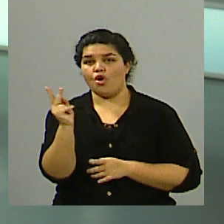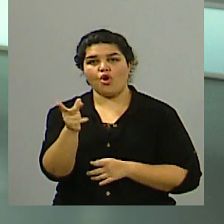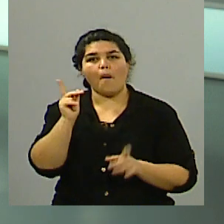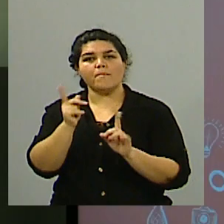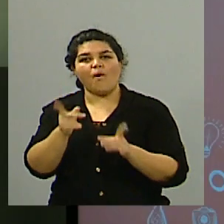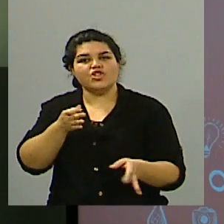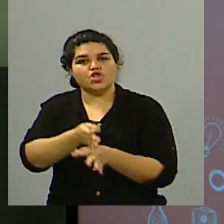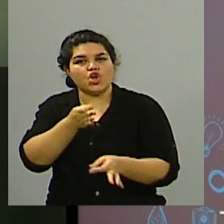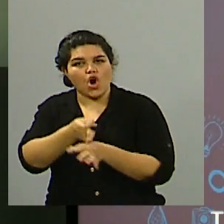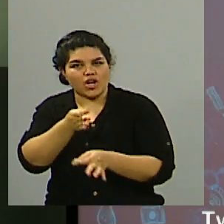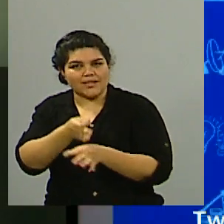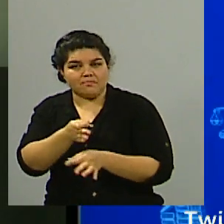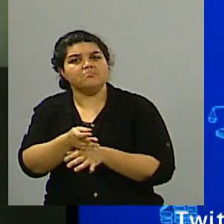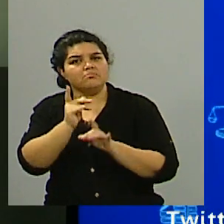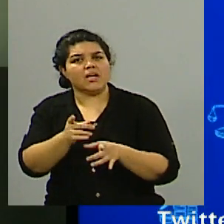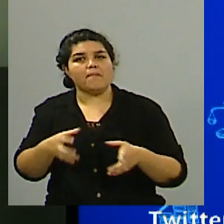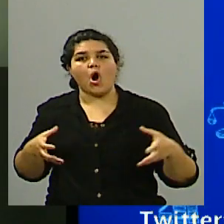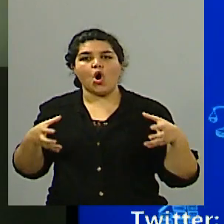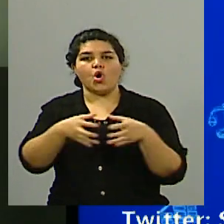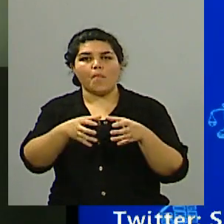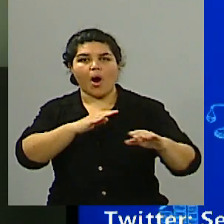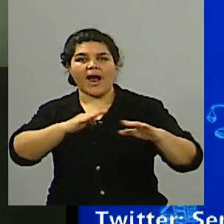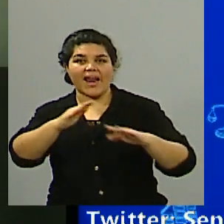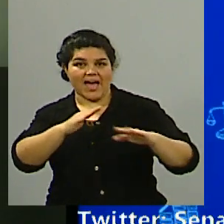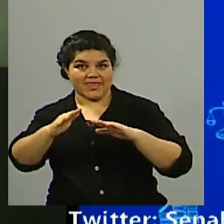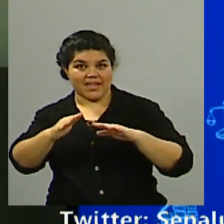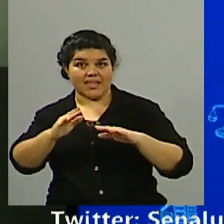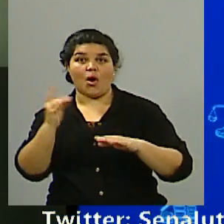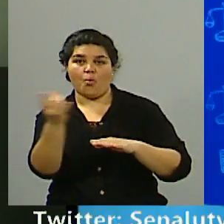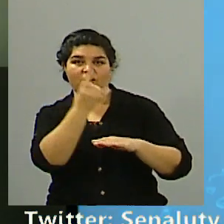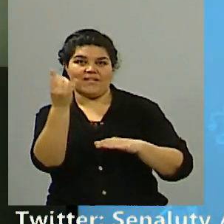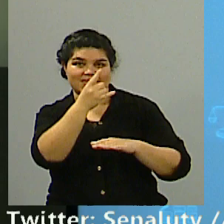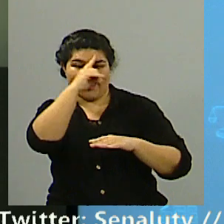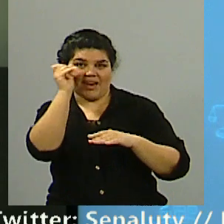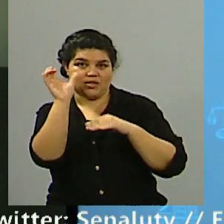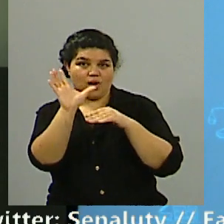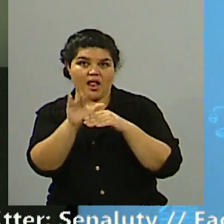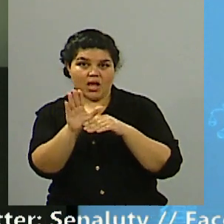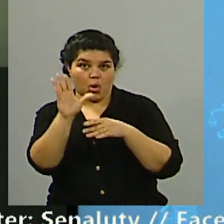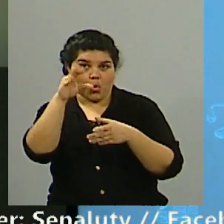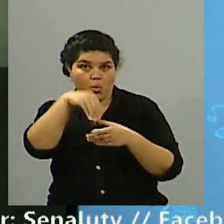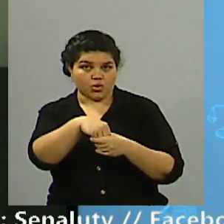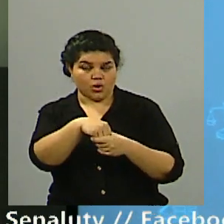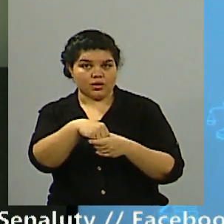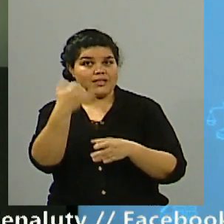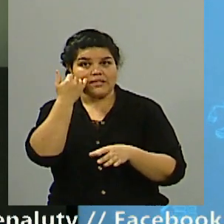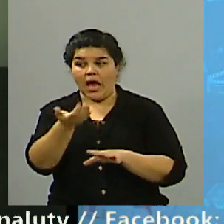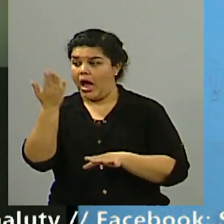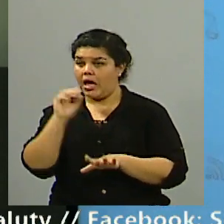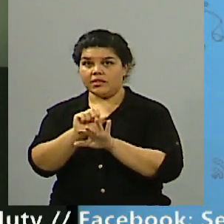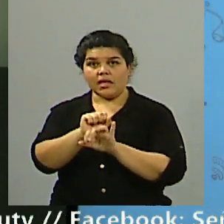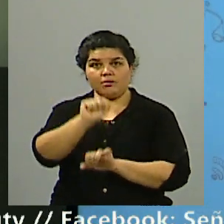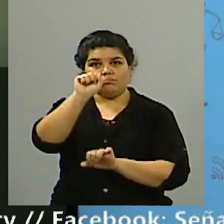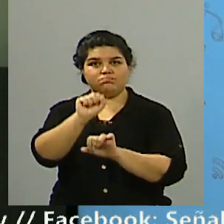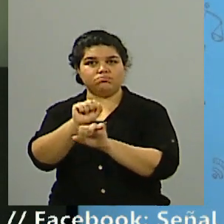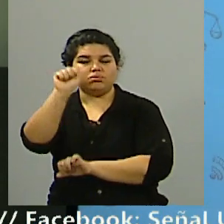este karate verde, este equipo de karate de la Universidad Nacional de Cuyo, se graduó en el sexto